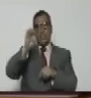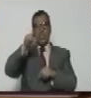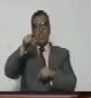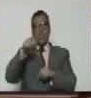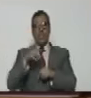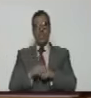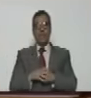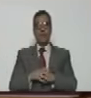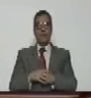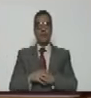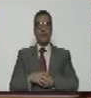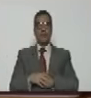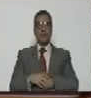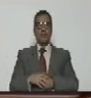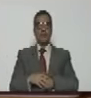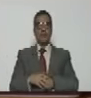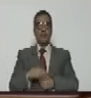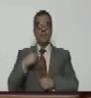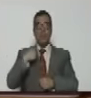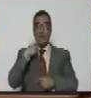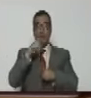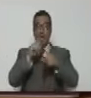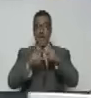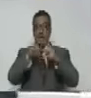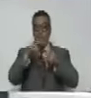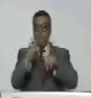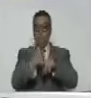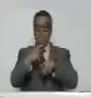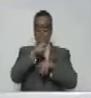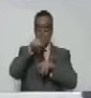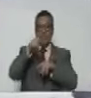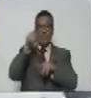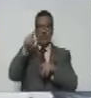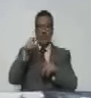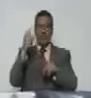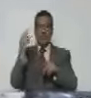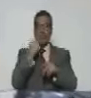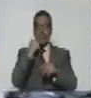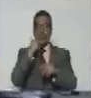Nacional. Búsquenlos a dos cuadras de aquí.